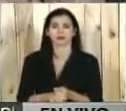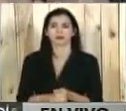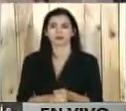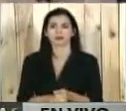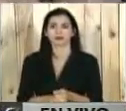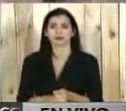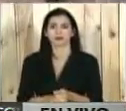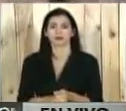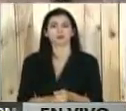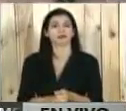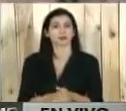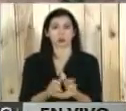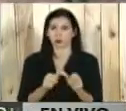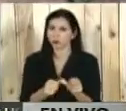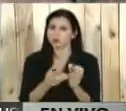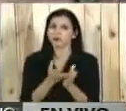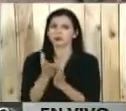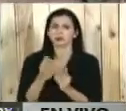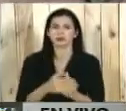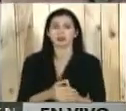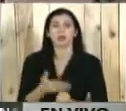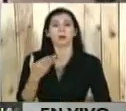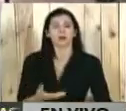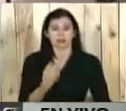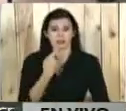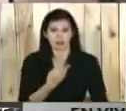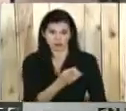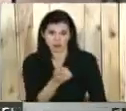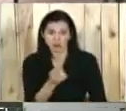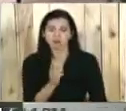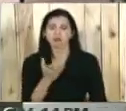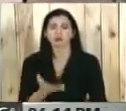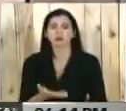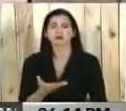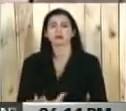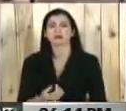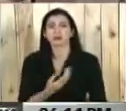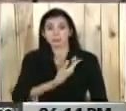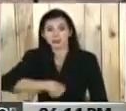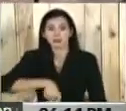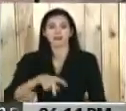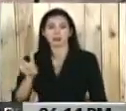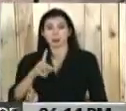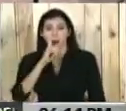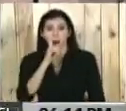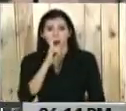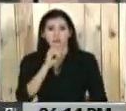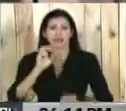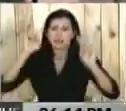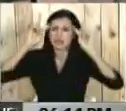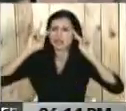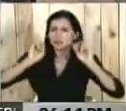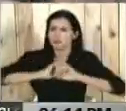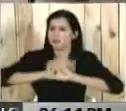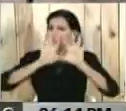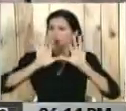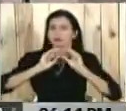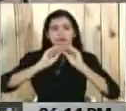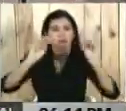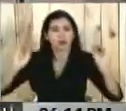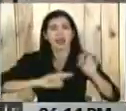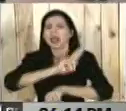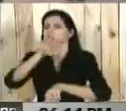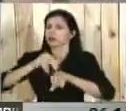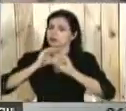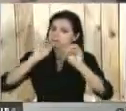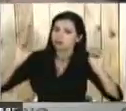esta voluntad mostrada por el presidente. Es importante señalar que el presidente de la República ha sido bien transparente con sus llamados a nivel nacional, ha dicho cuáles son